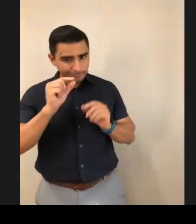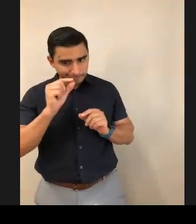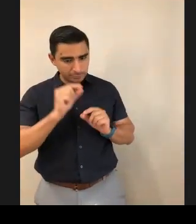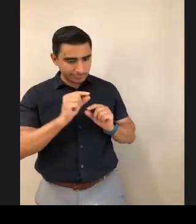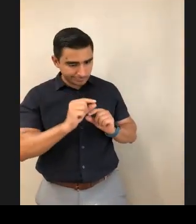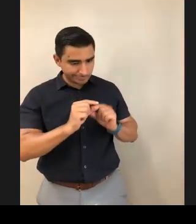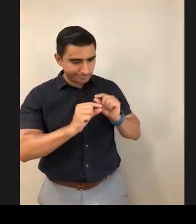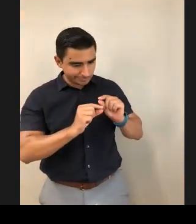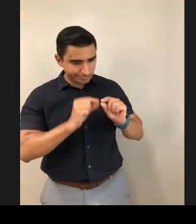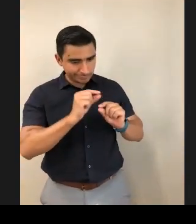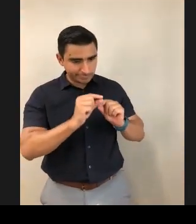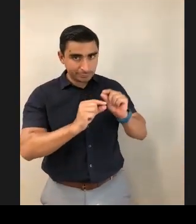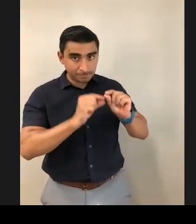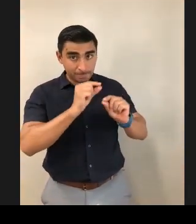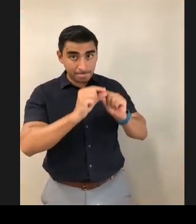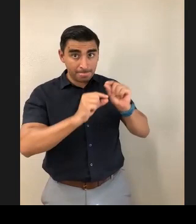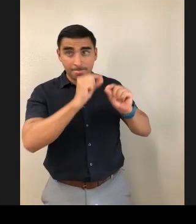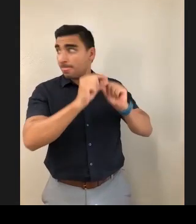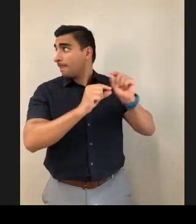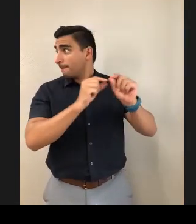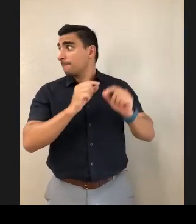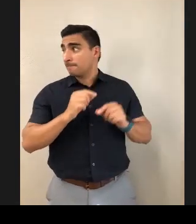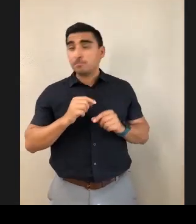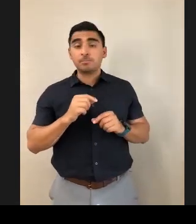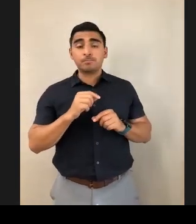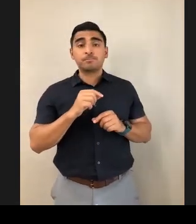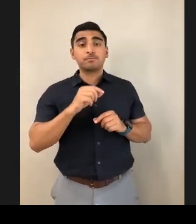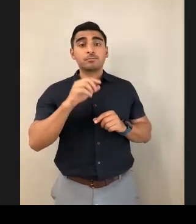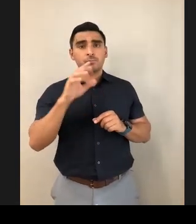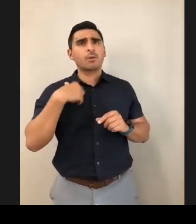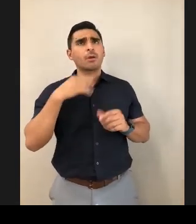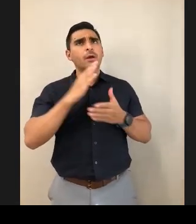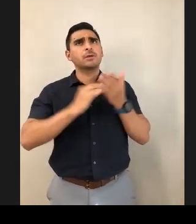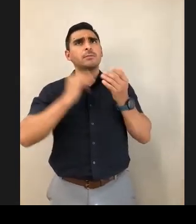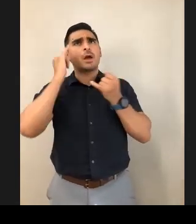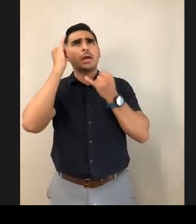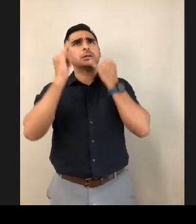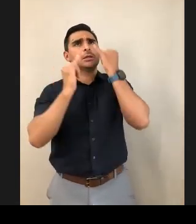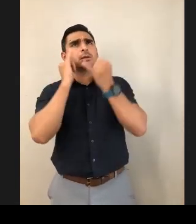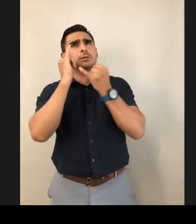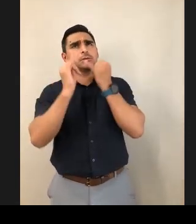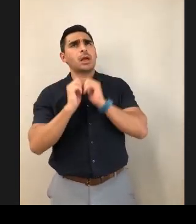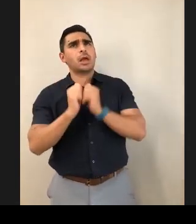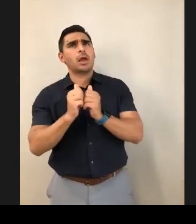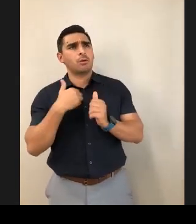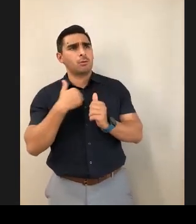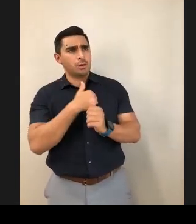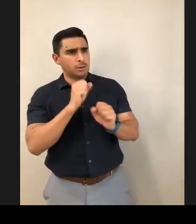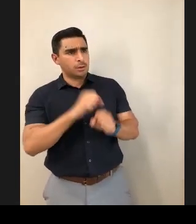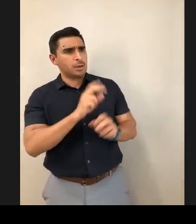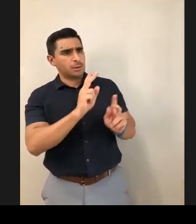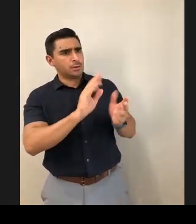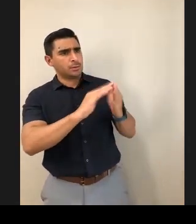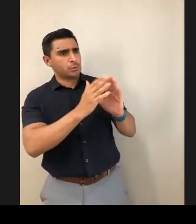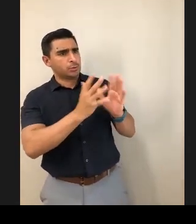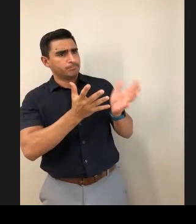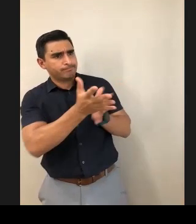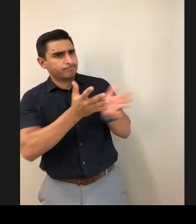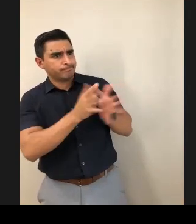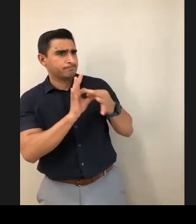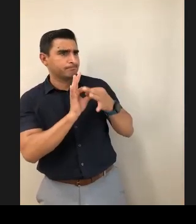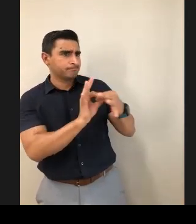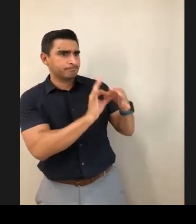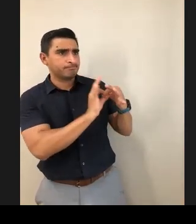poco, paso a paso. Tenemos algunas ideas sobre participación de la comunidad y